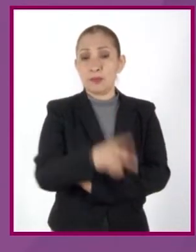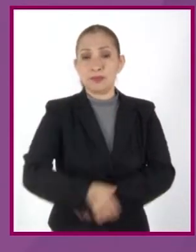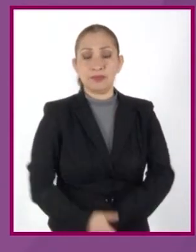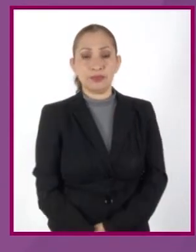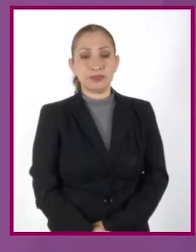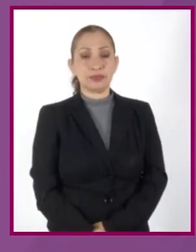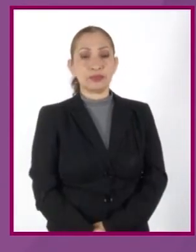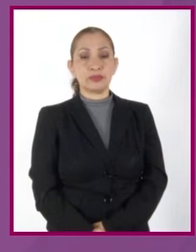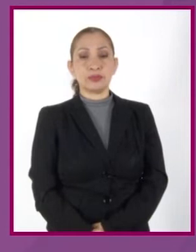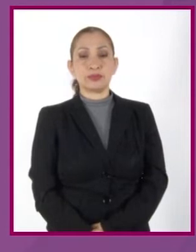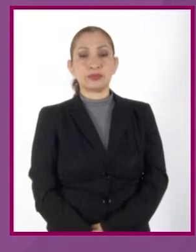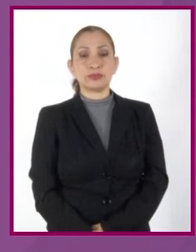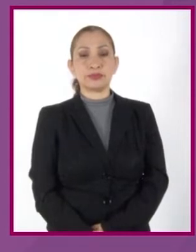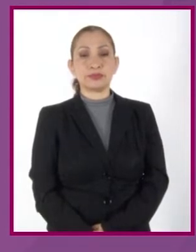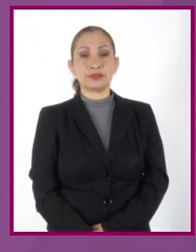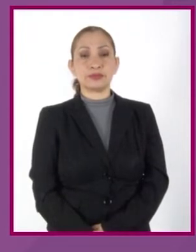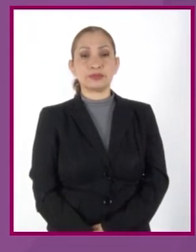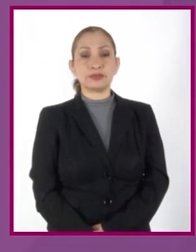En Gatan Kung.